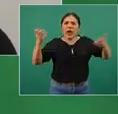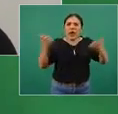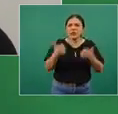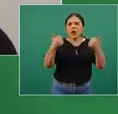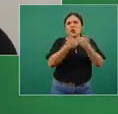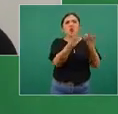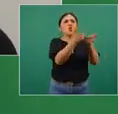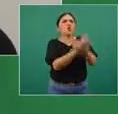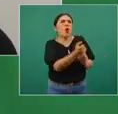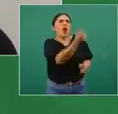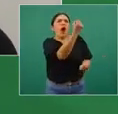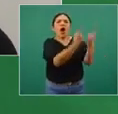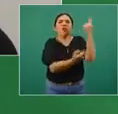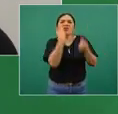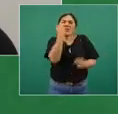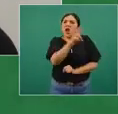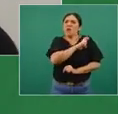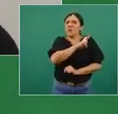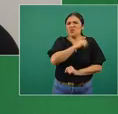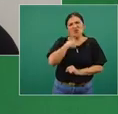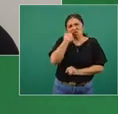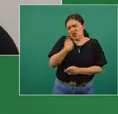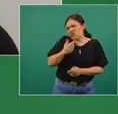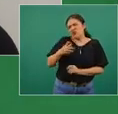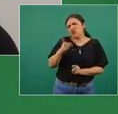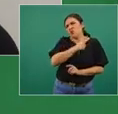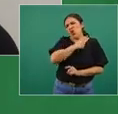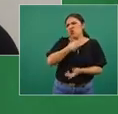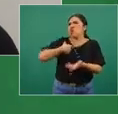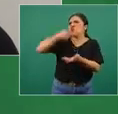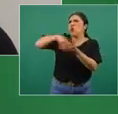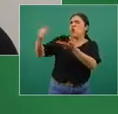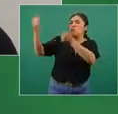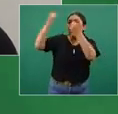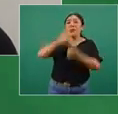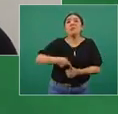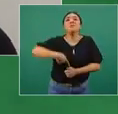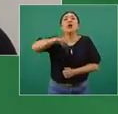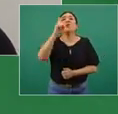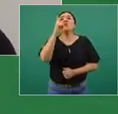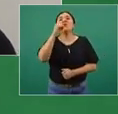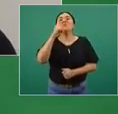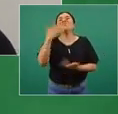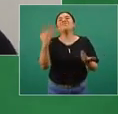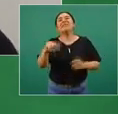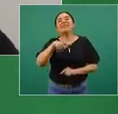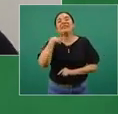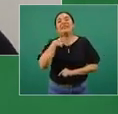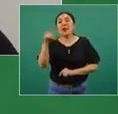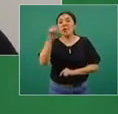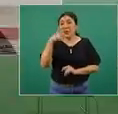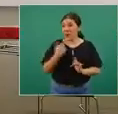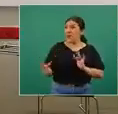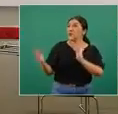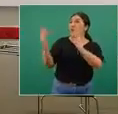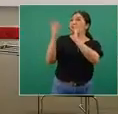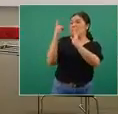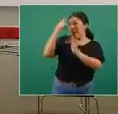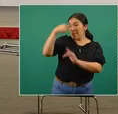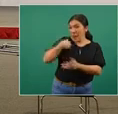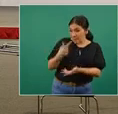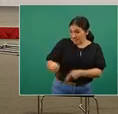por grupos particulares o por entidades federativas, el principal limitante fue precisamente que al hacer los contactos con las